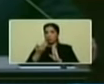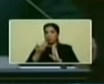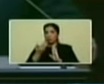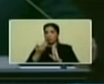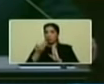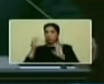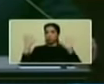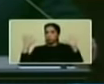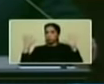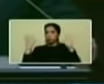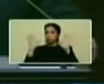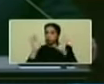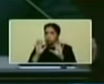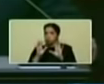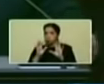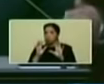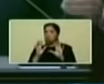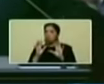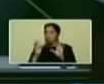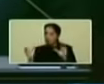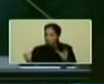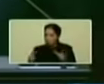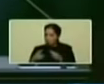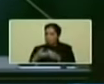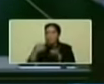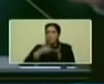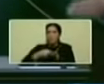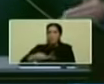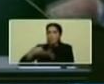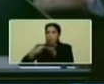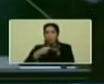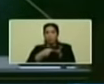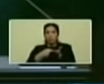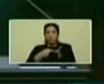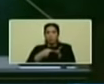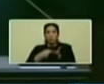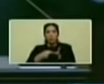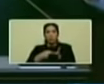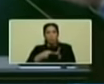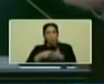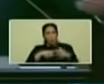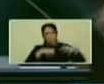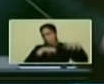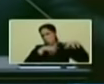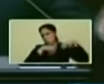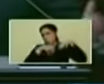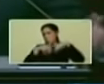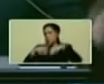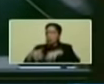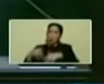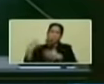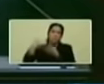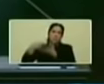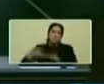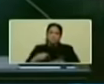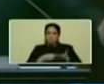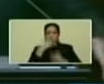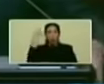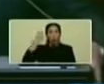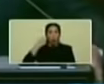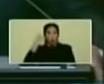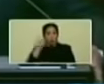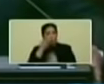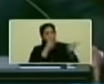viniendo a invertir. Pero mira, una ola de inversionistas europeos está llegando,